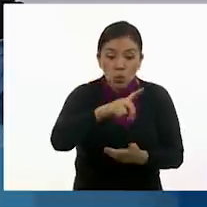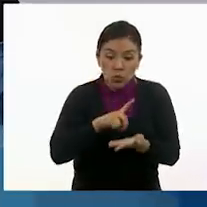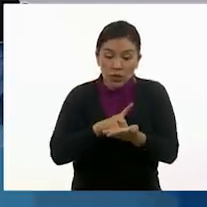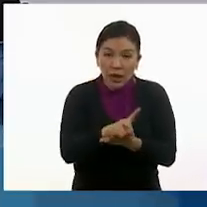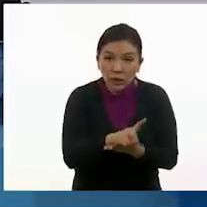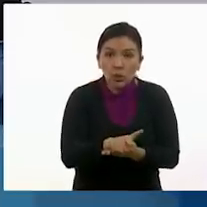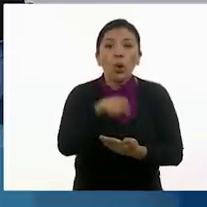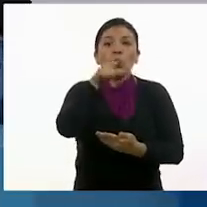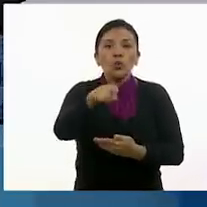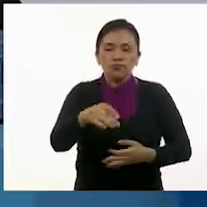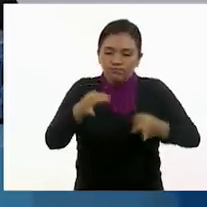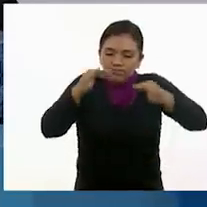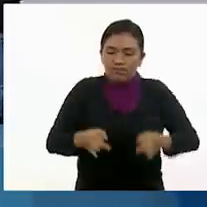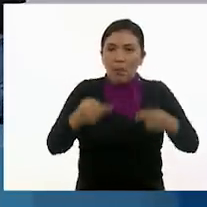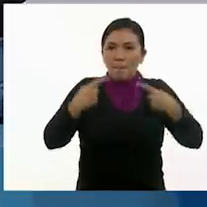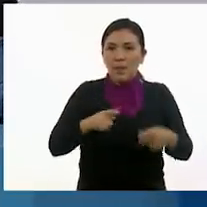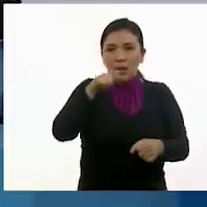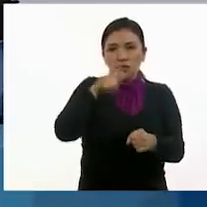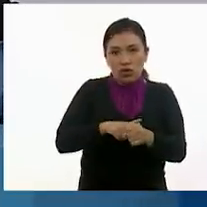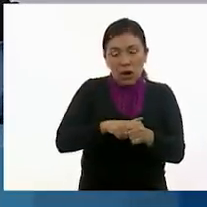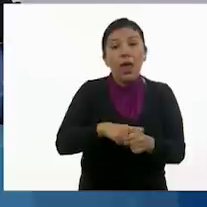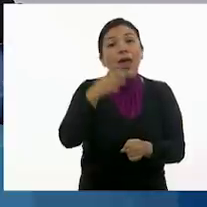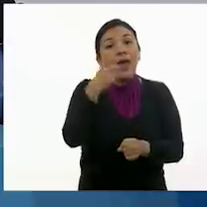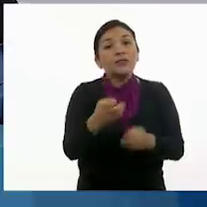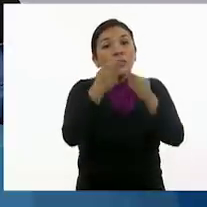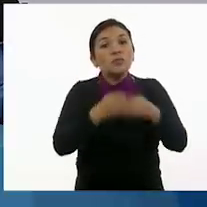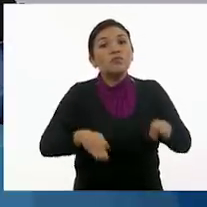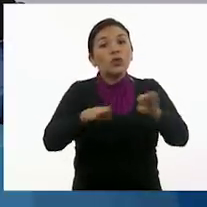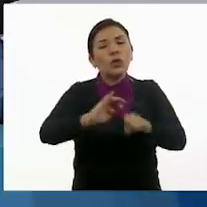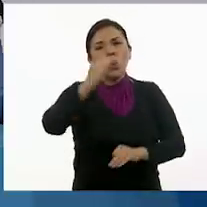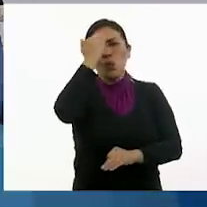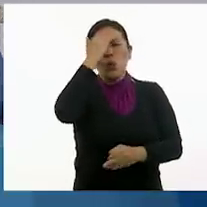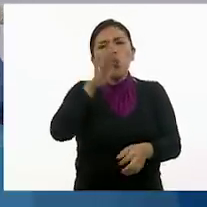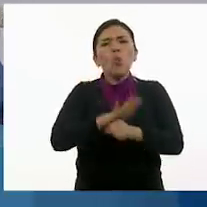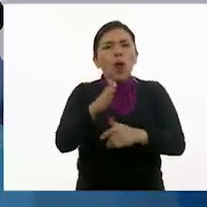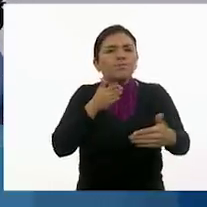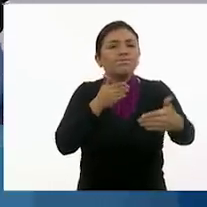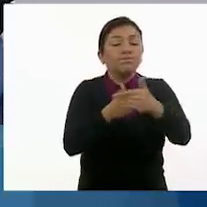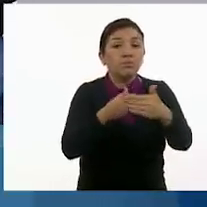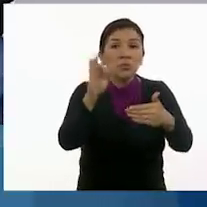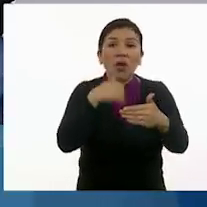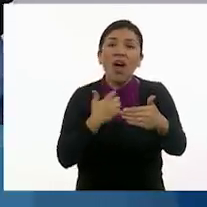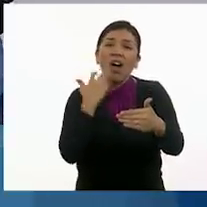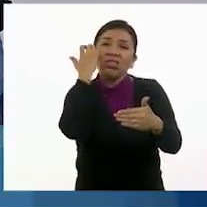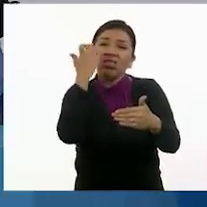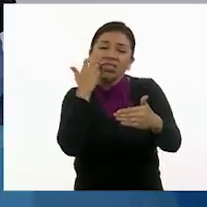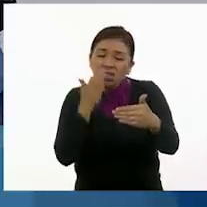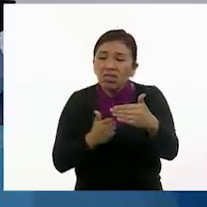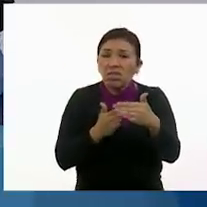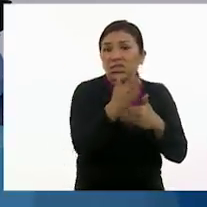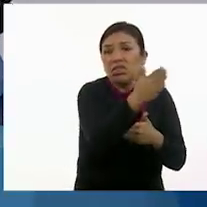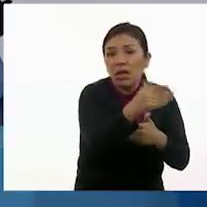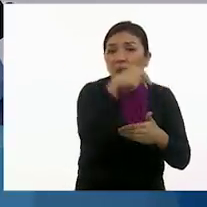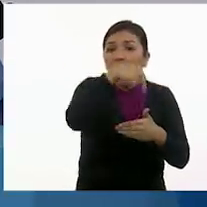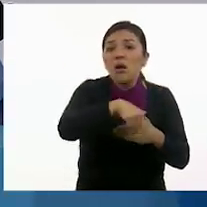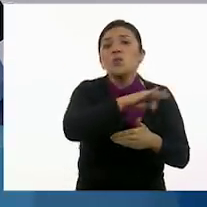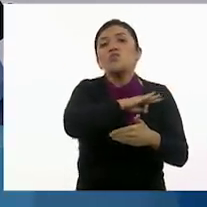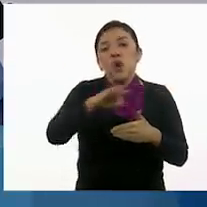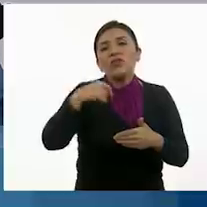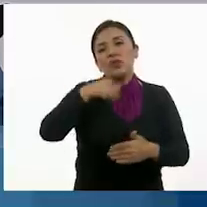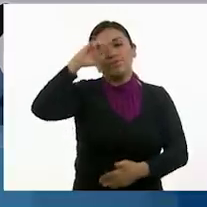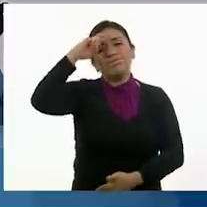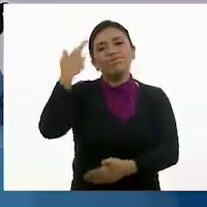y nuestra dignidad. Y es muy importante conocer ese límite porque si rebasamos ese límite, podríamos